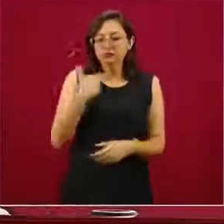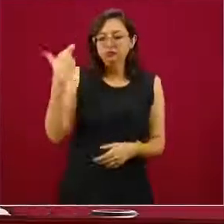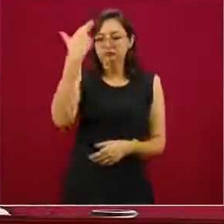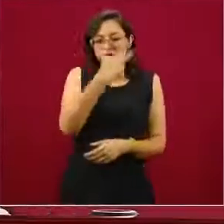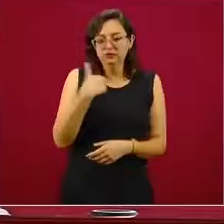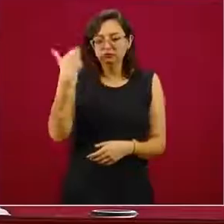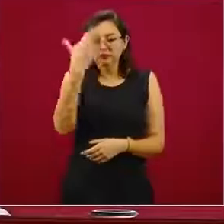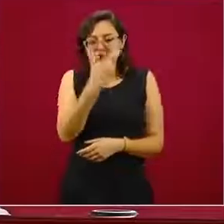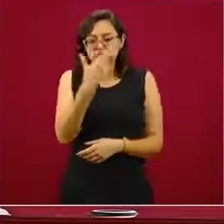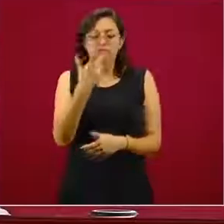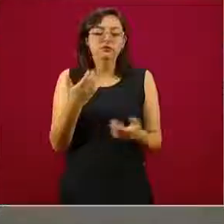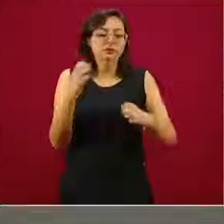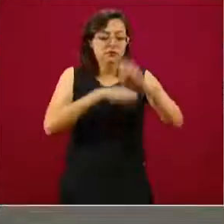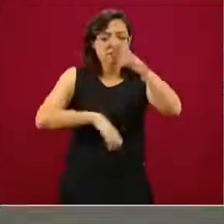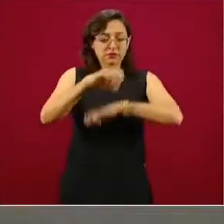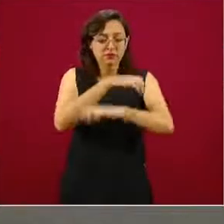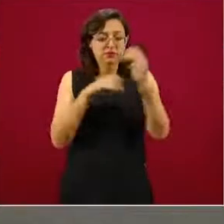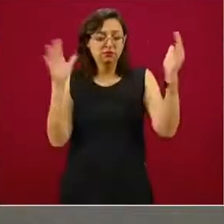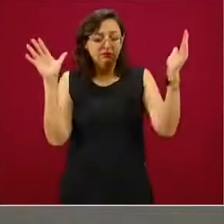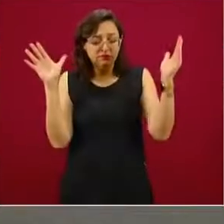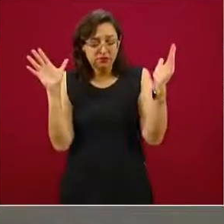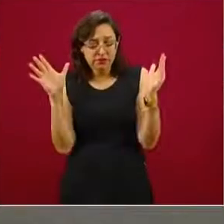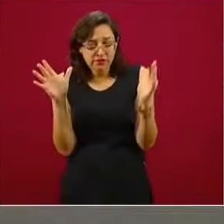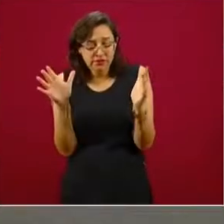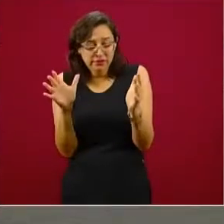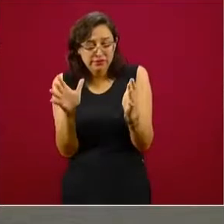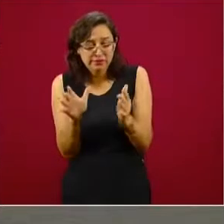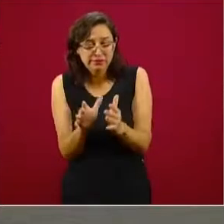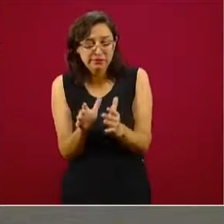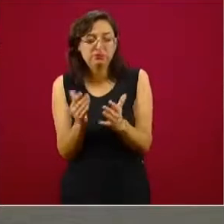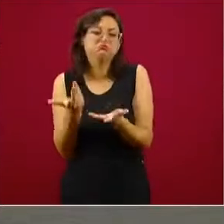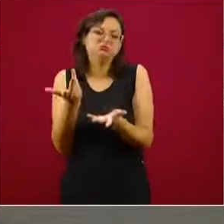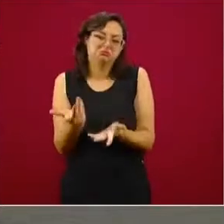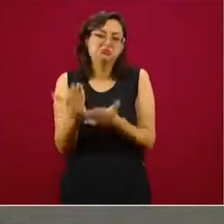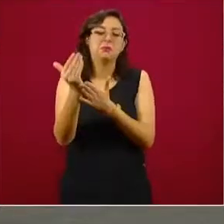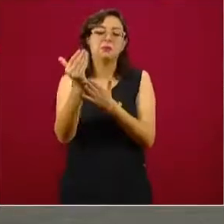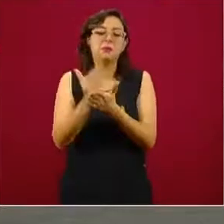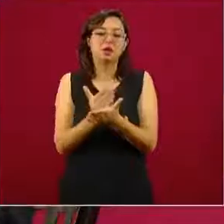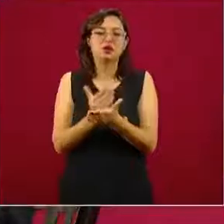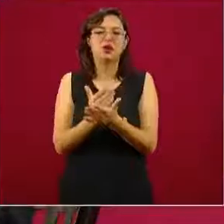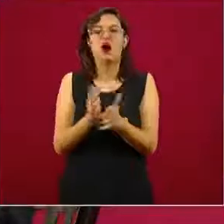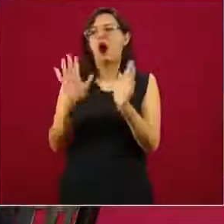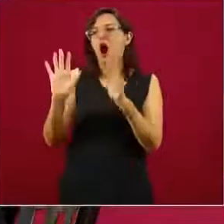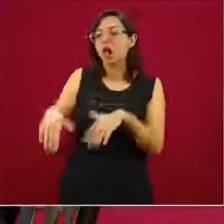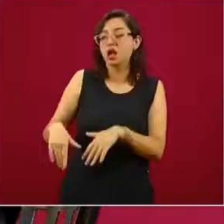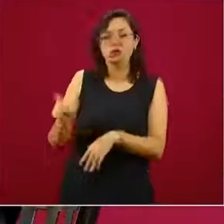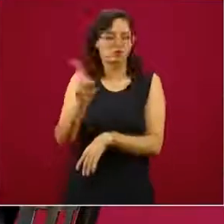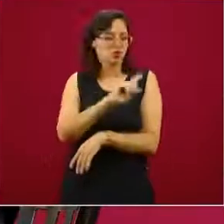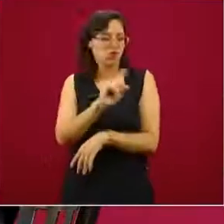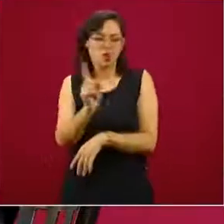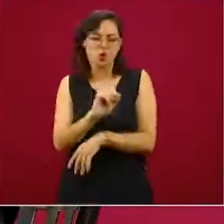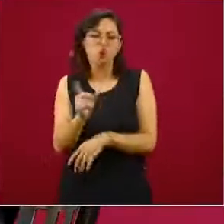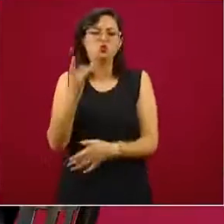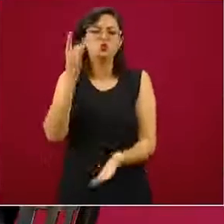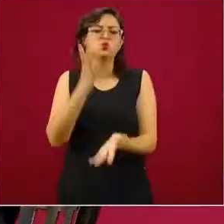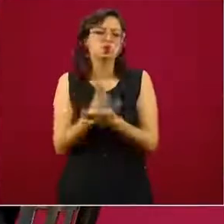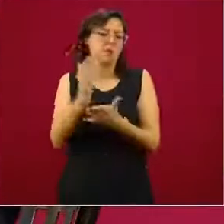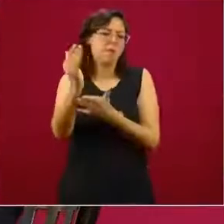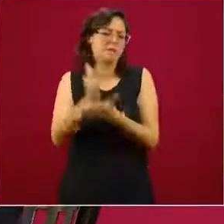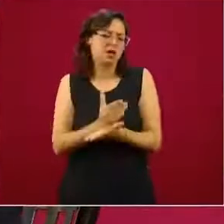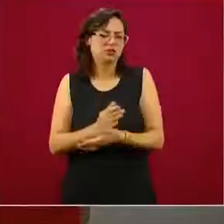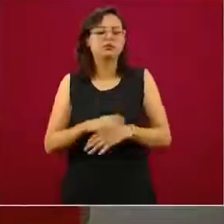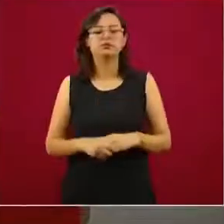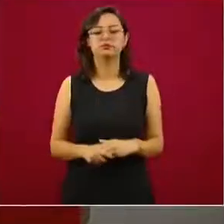vez que se hace más pequeña la empresa, no es que se relajen las medidas, simplemente son